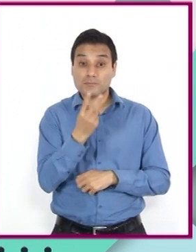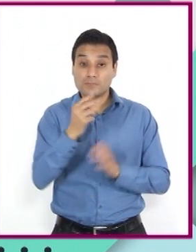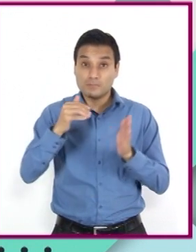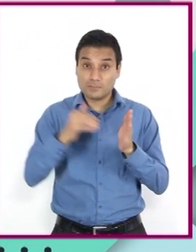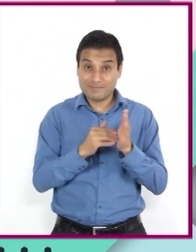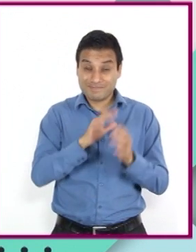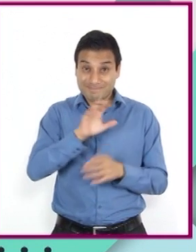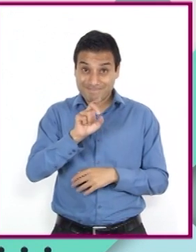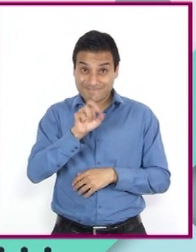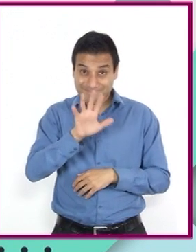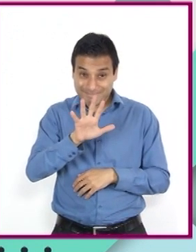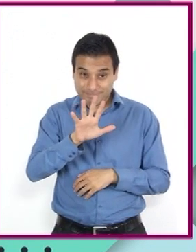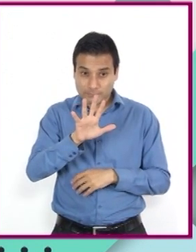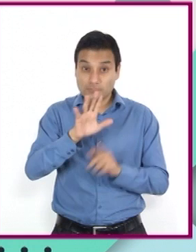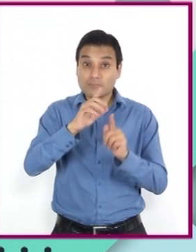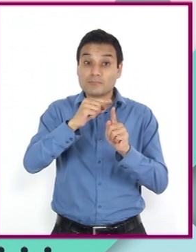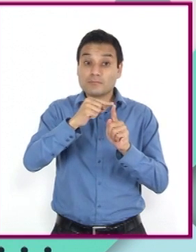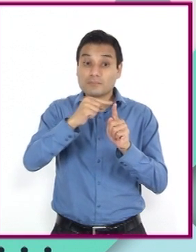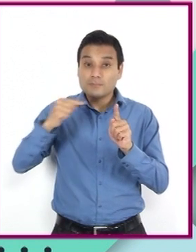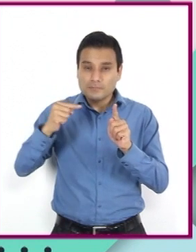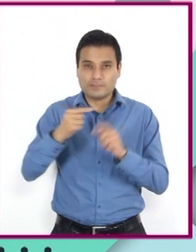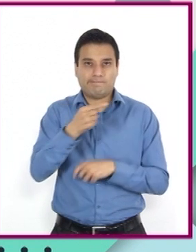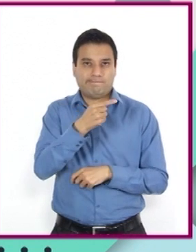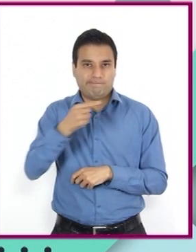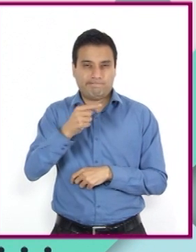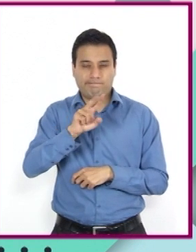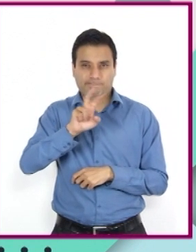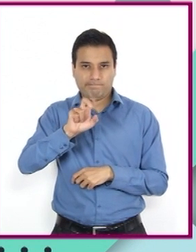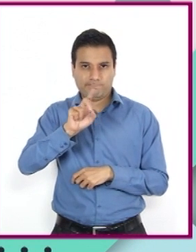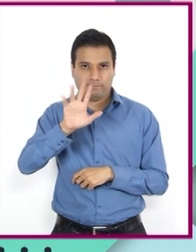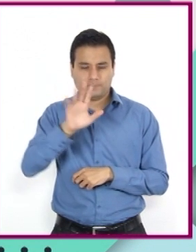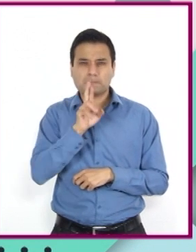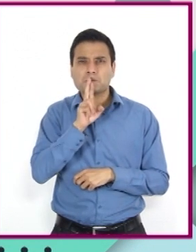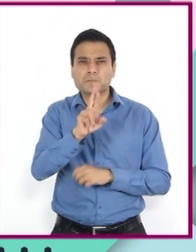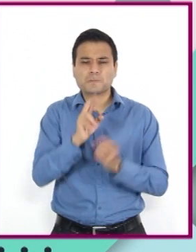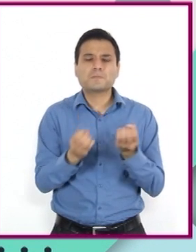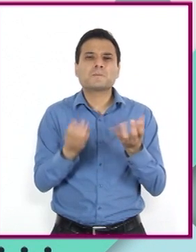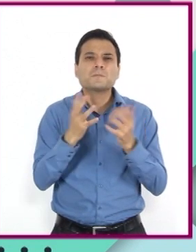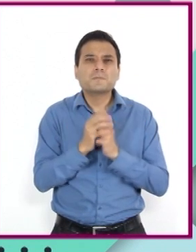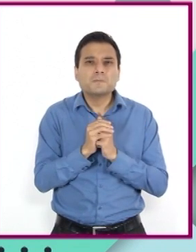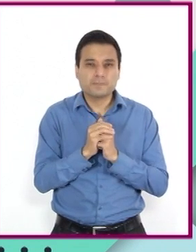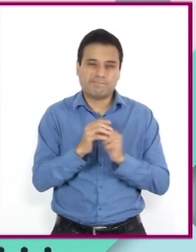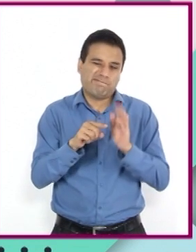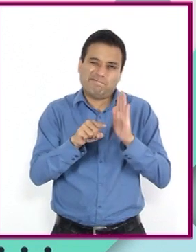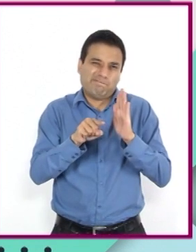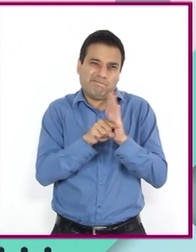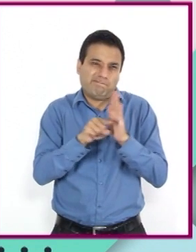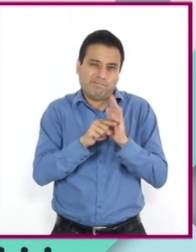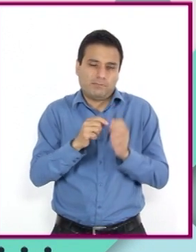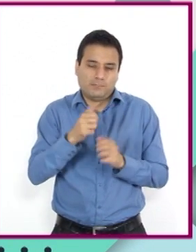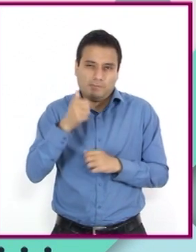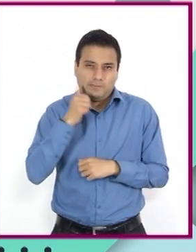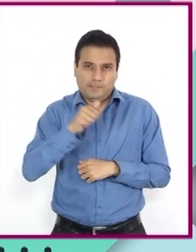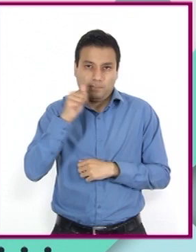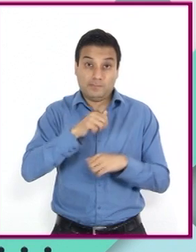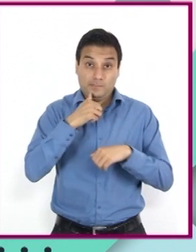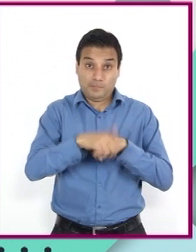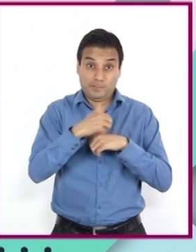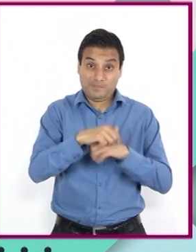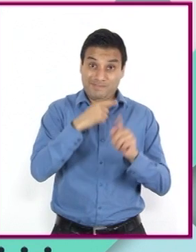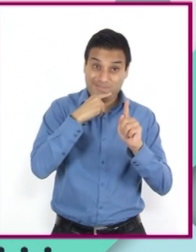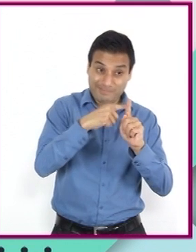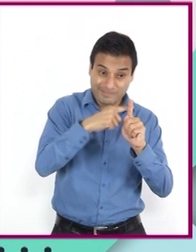42.535 entre 235 negativo. El resultado será negativo porque un número positivo entre